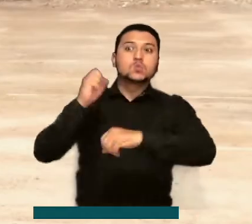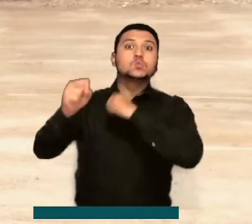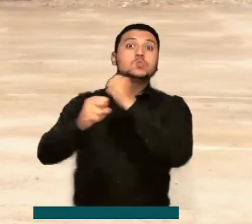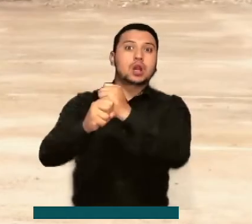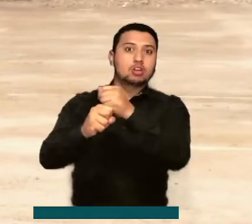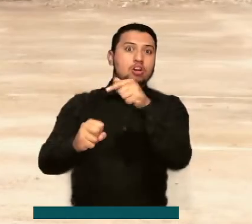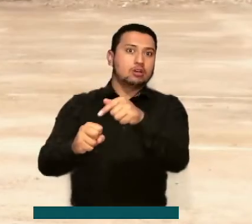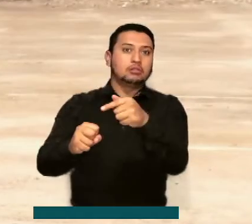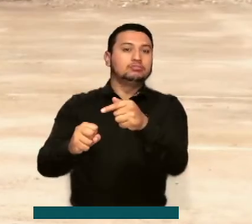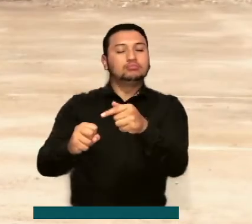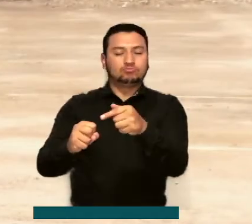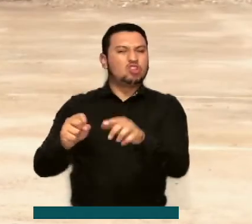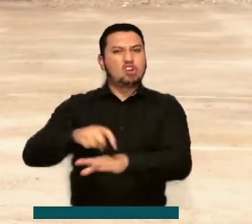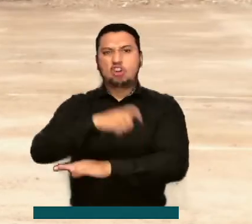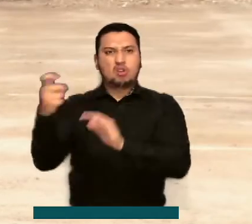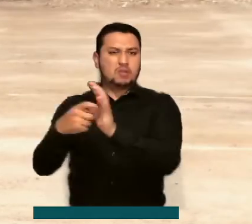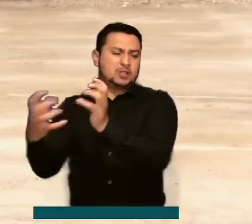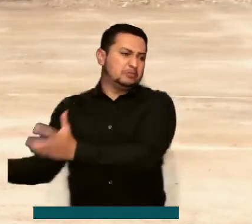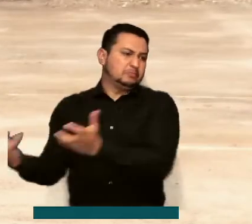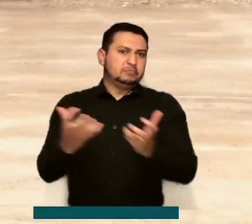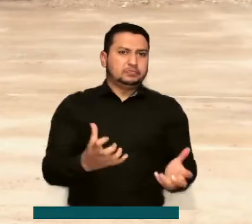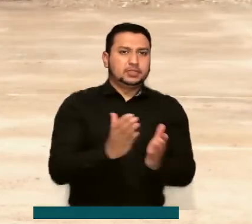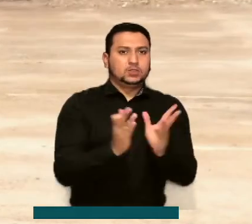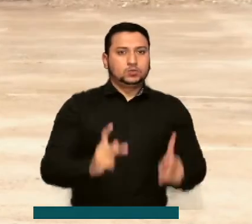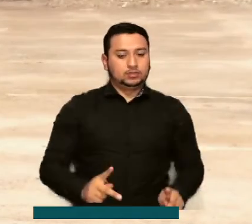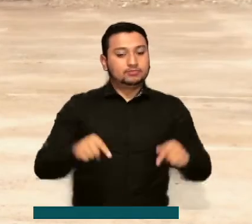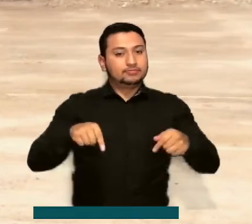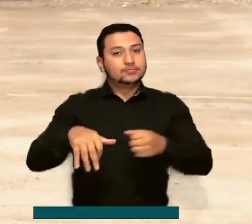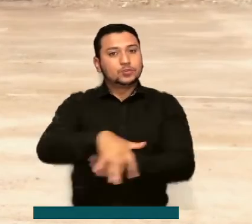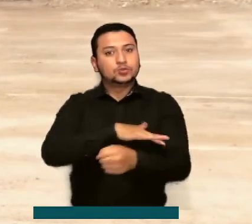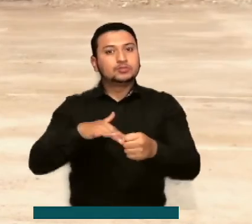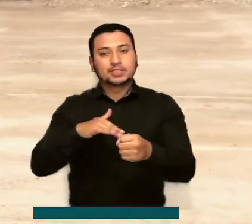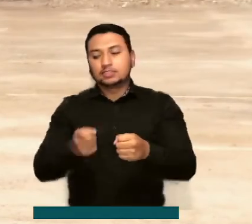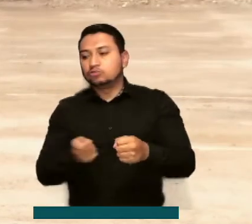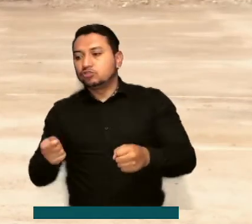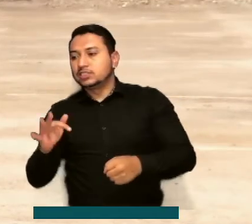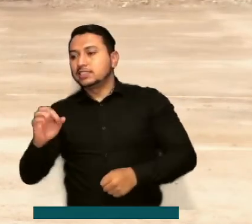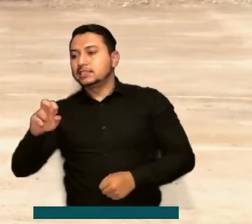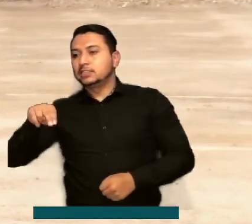Desde el municipio de Tenjo, en Cundinamarca, informó Carolina Escandón para Enlace 13.